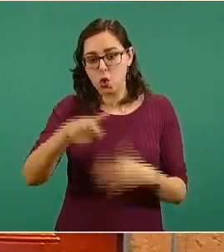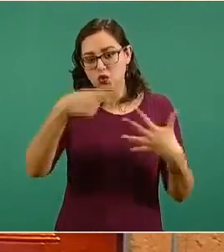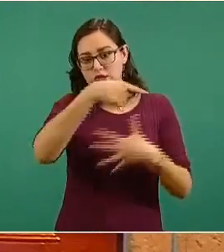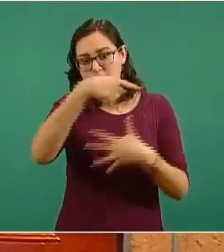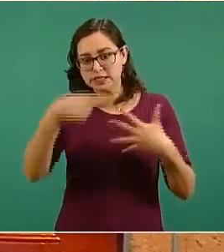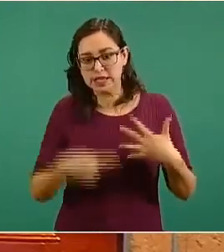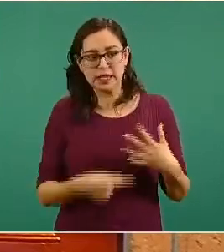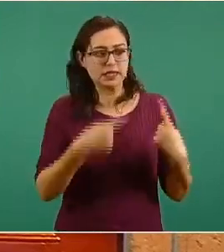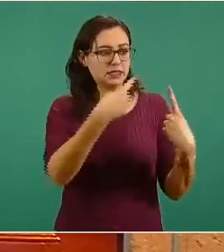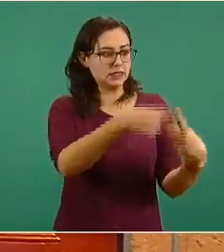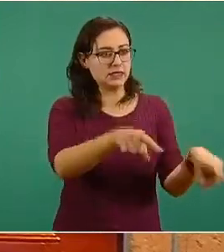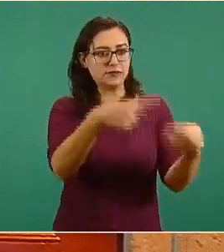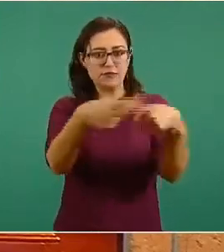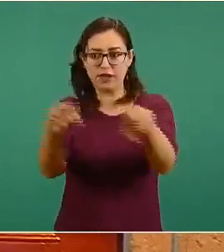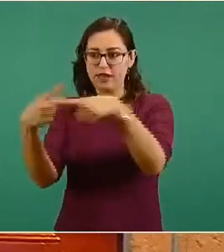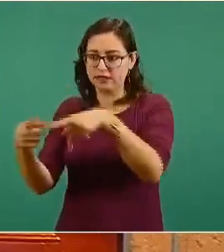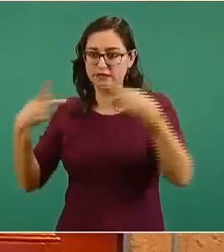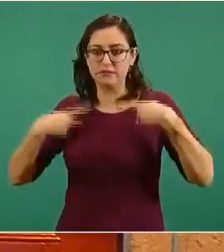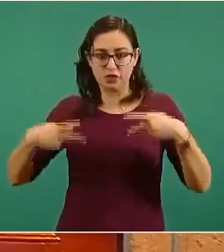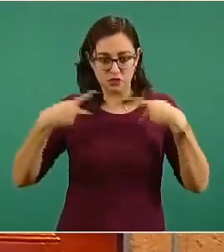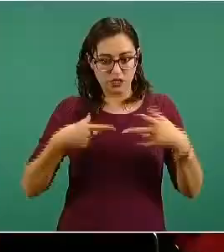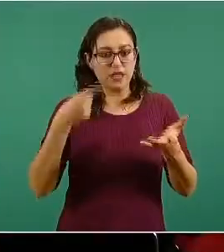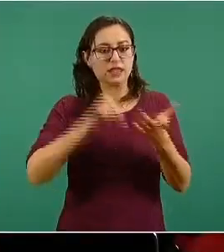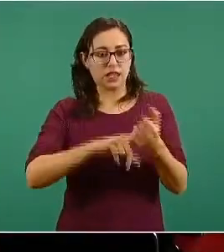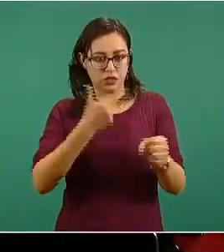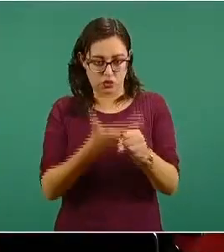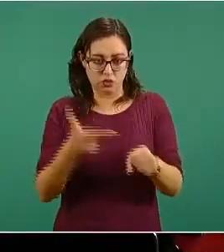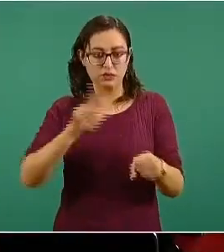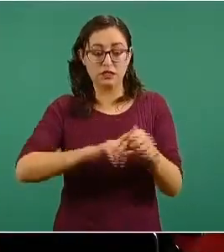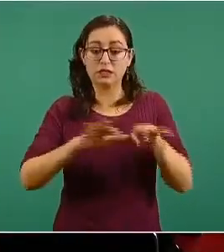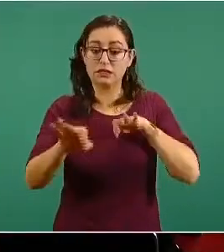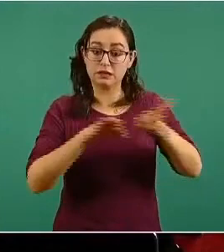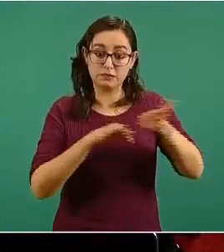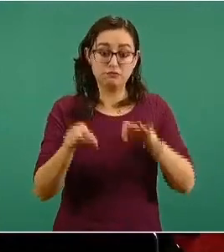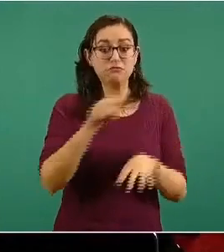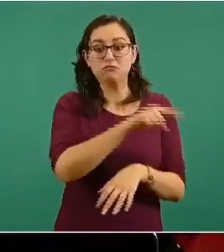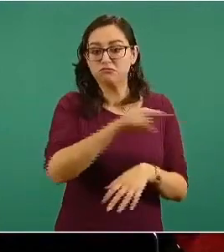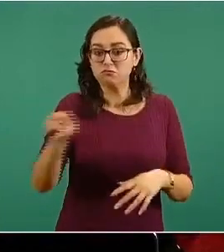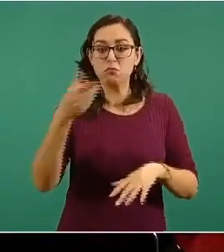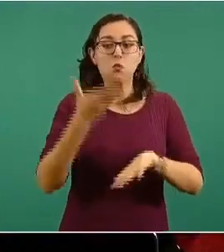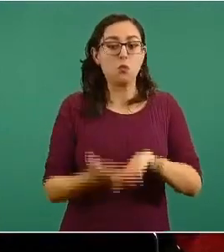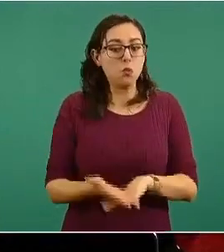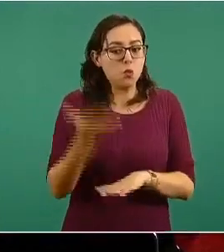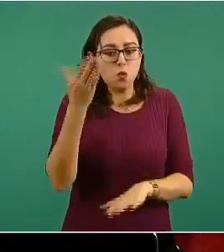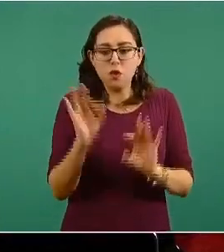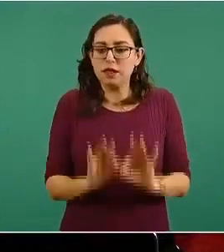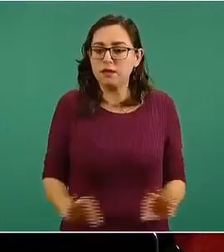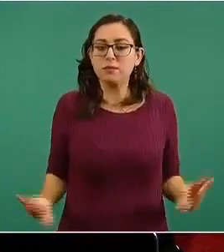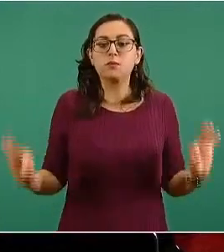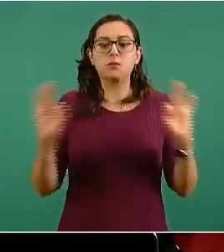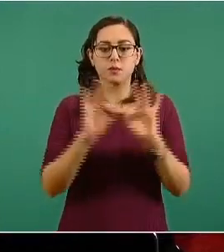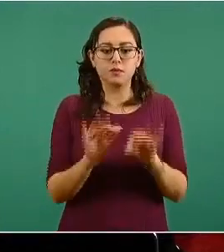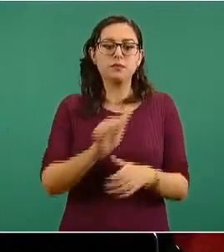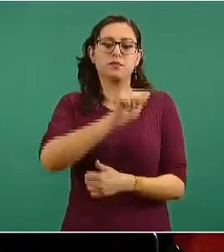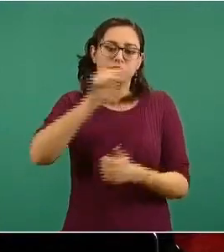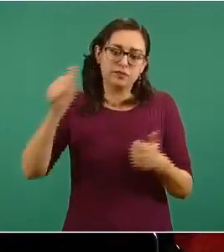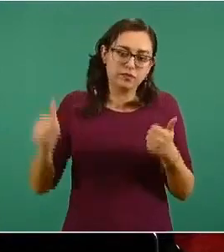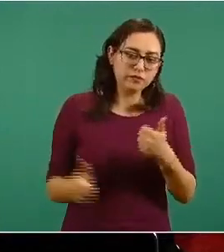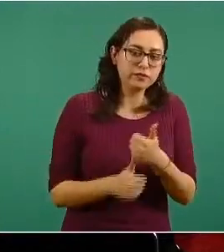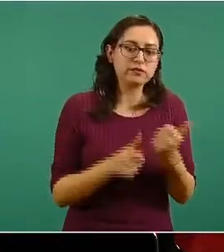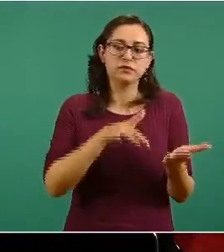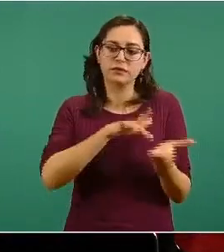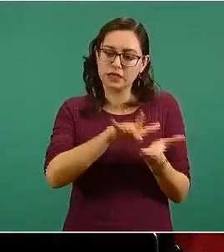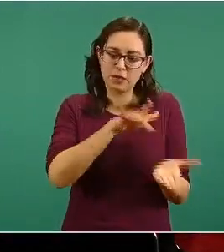de personal que cumplen funciones muy importantes. Algunas han sido consideradas funciones auxiliares o funciones de